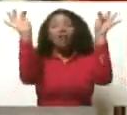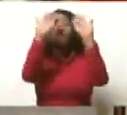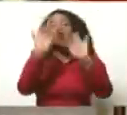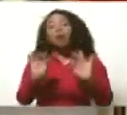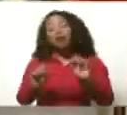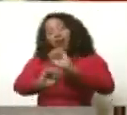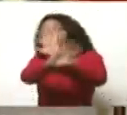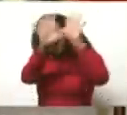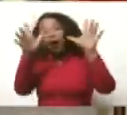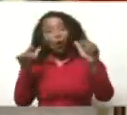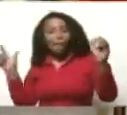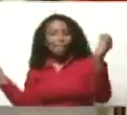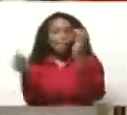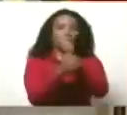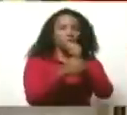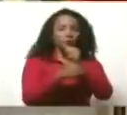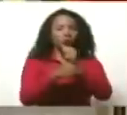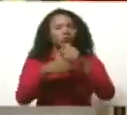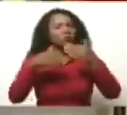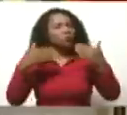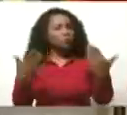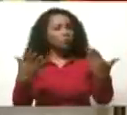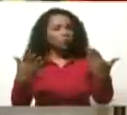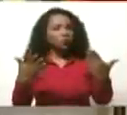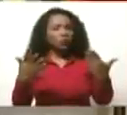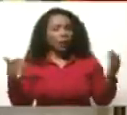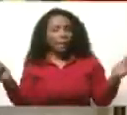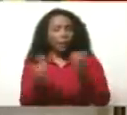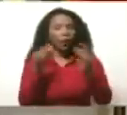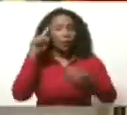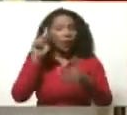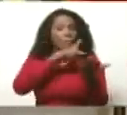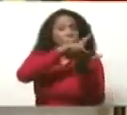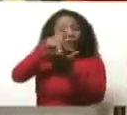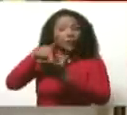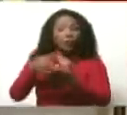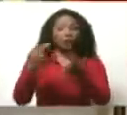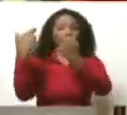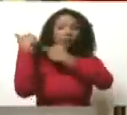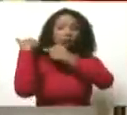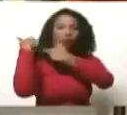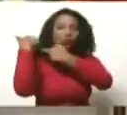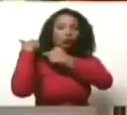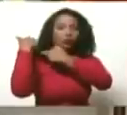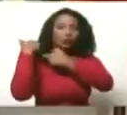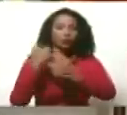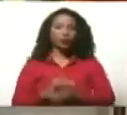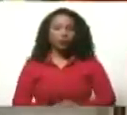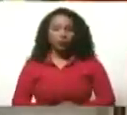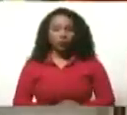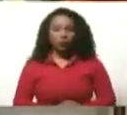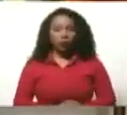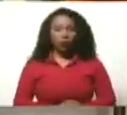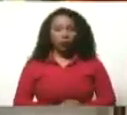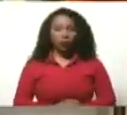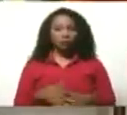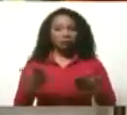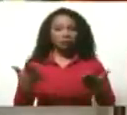convicción, hallazgos que determinen la participación, la responsabilidad